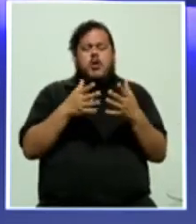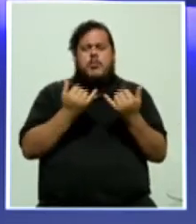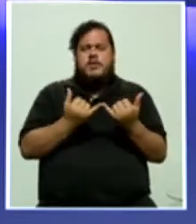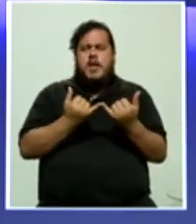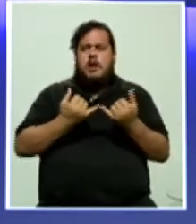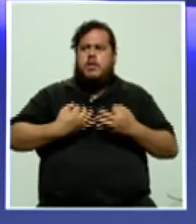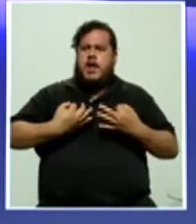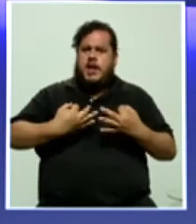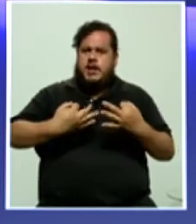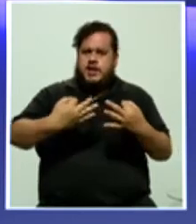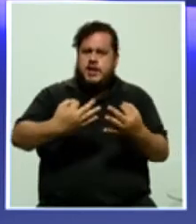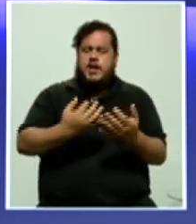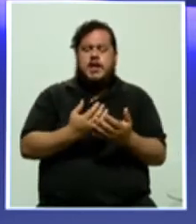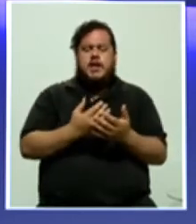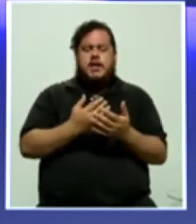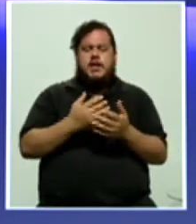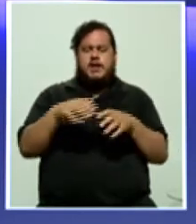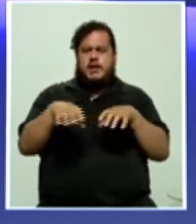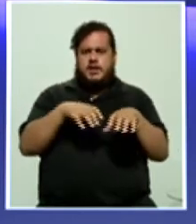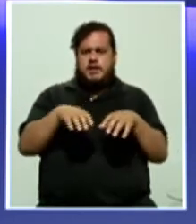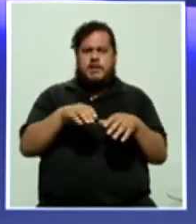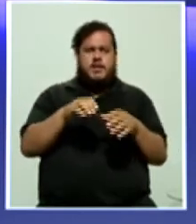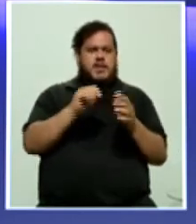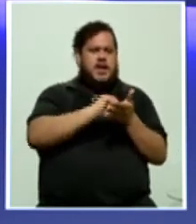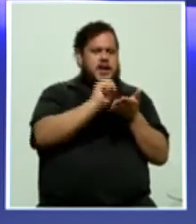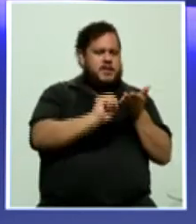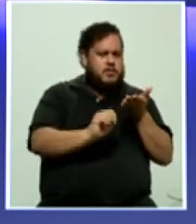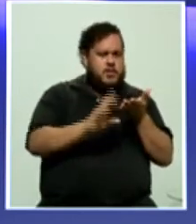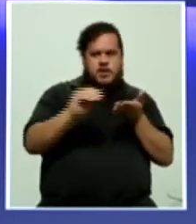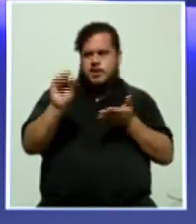de las actividades en las escuelas y colegios de Israel?